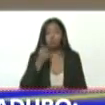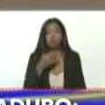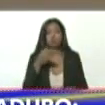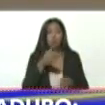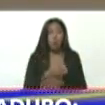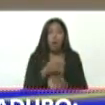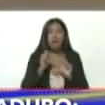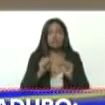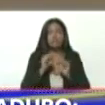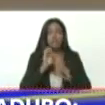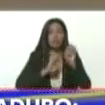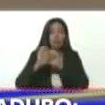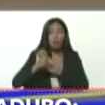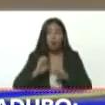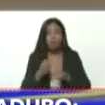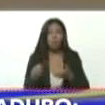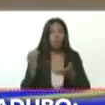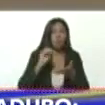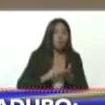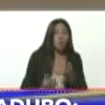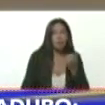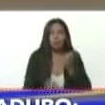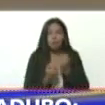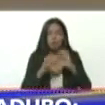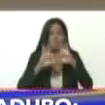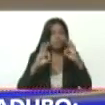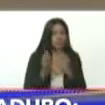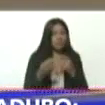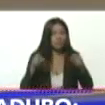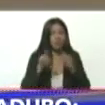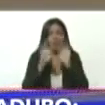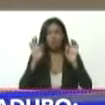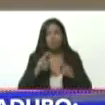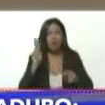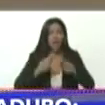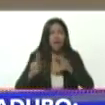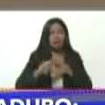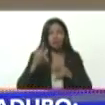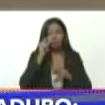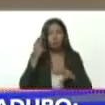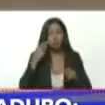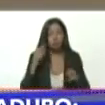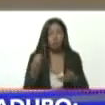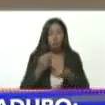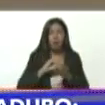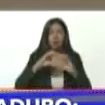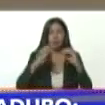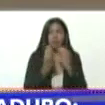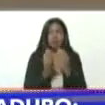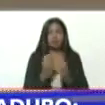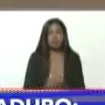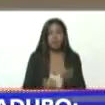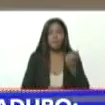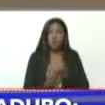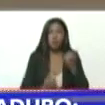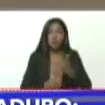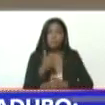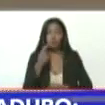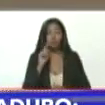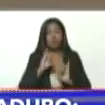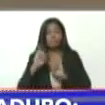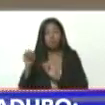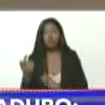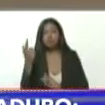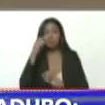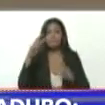a seguir evaluando para volver a respaldar a la familia, al niño, a la niña, en el regreso a clase, volverlo a respaldar. Ustedes saben,